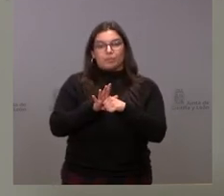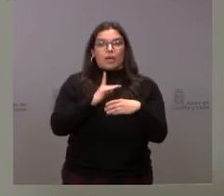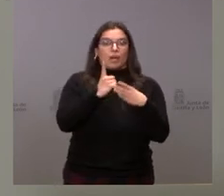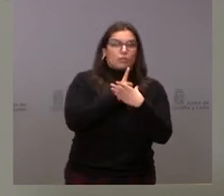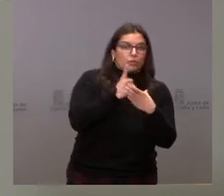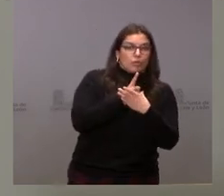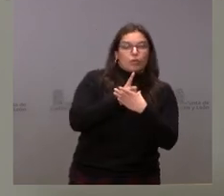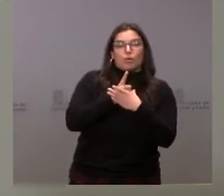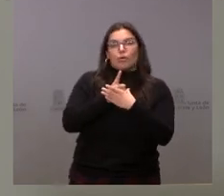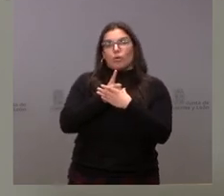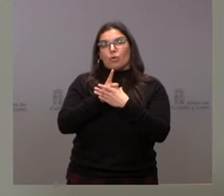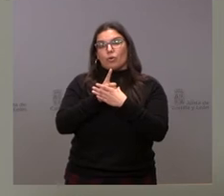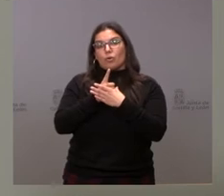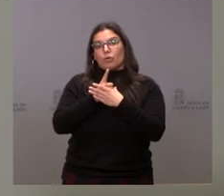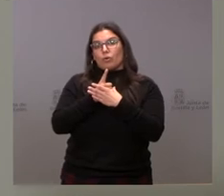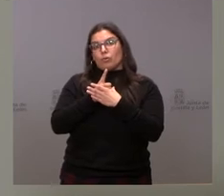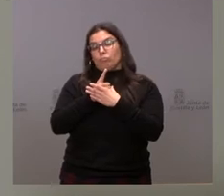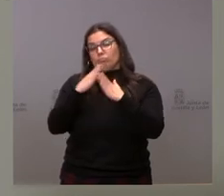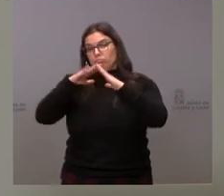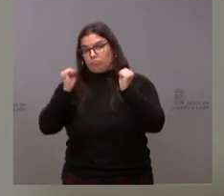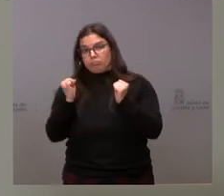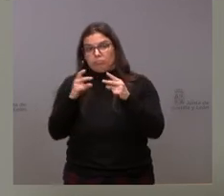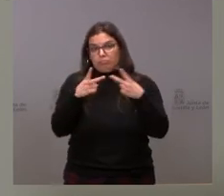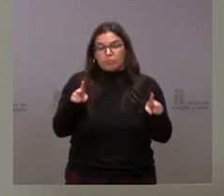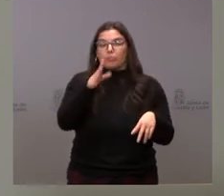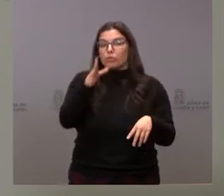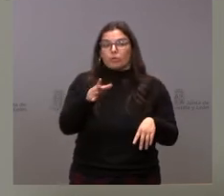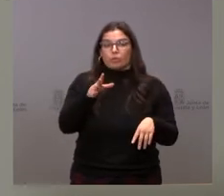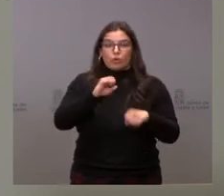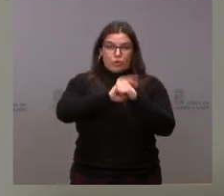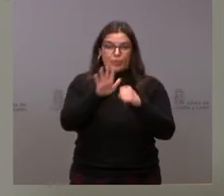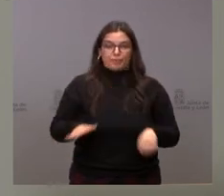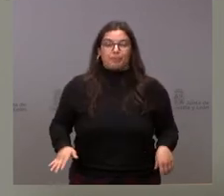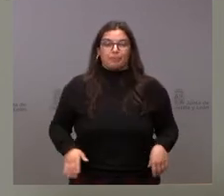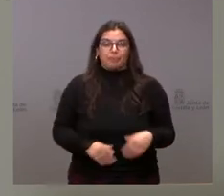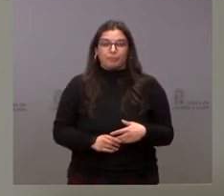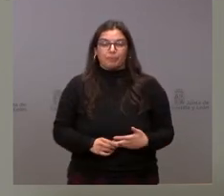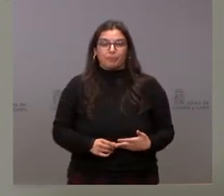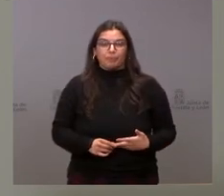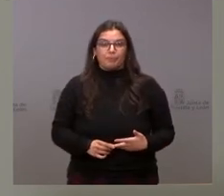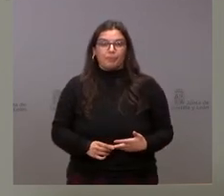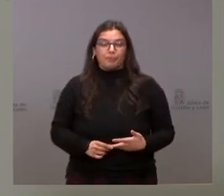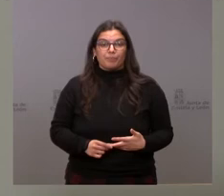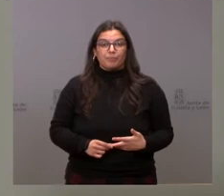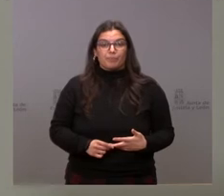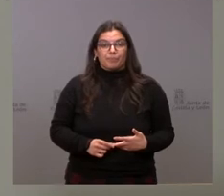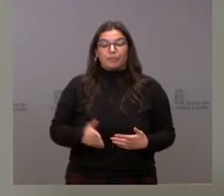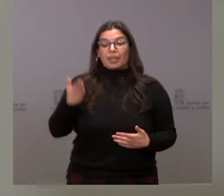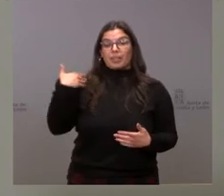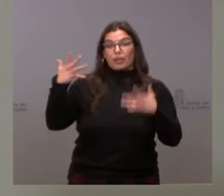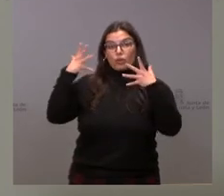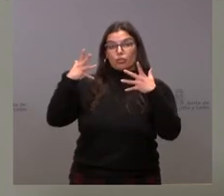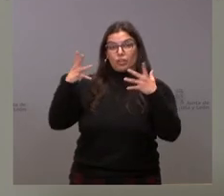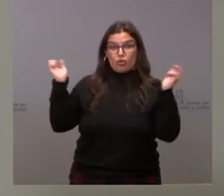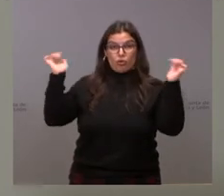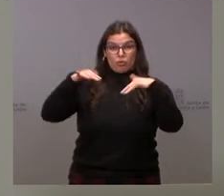o situación de cuarentena por el cobismo en cuanto a lo que se debatirá ayer en el consejo